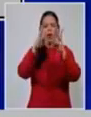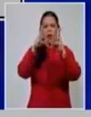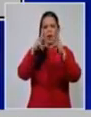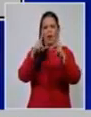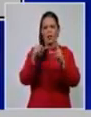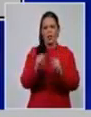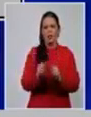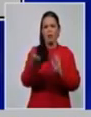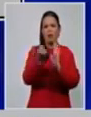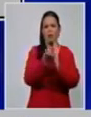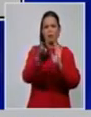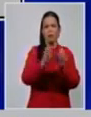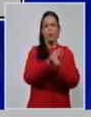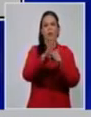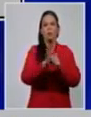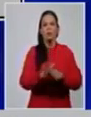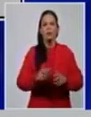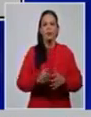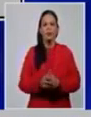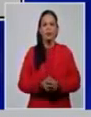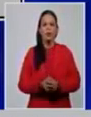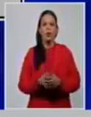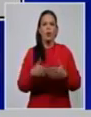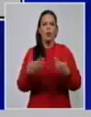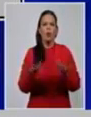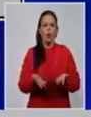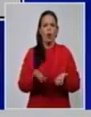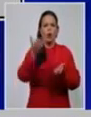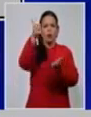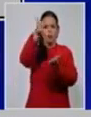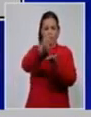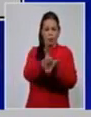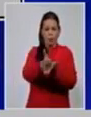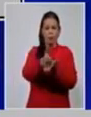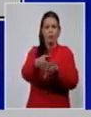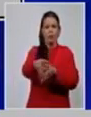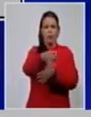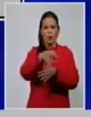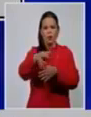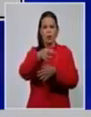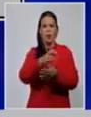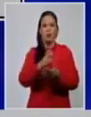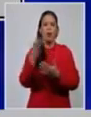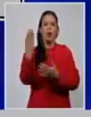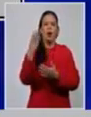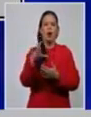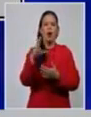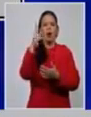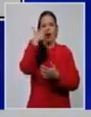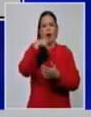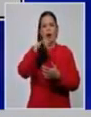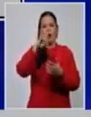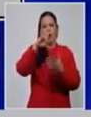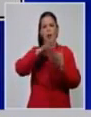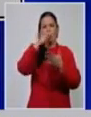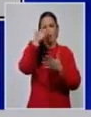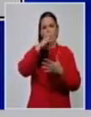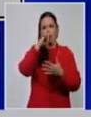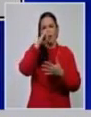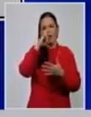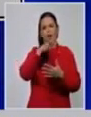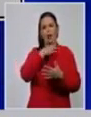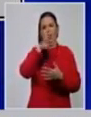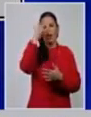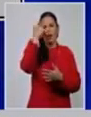en cuanto a la tasa de incidencia, pues Guantánamo, Caimanera, Niceto Pérez, El Salvador, San Antonio del